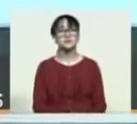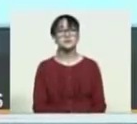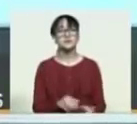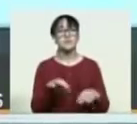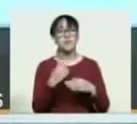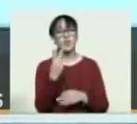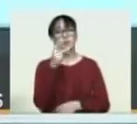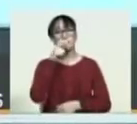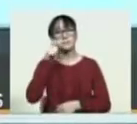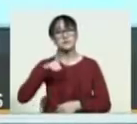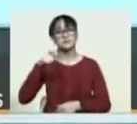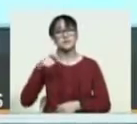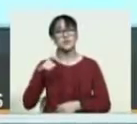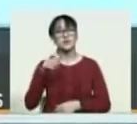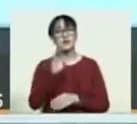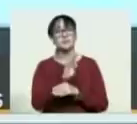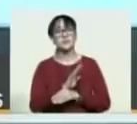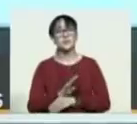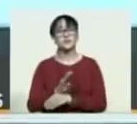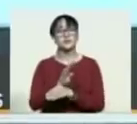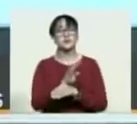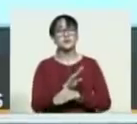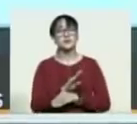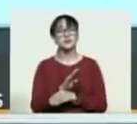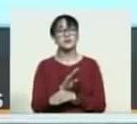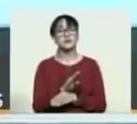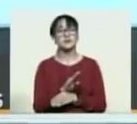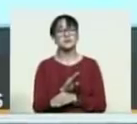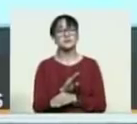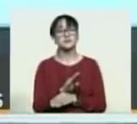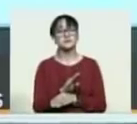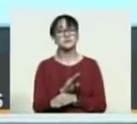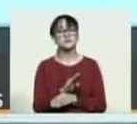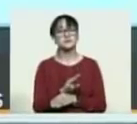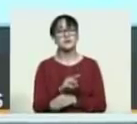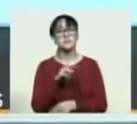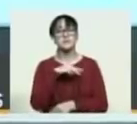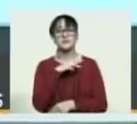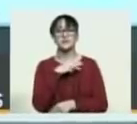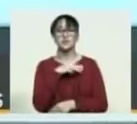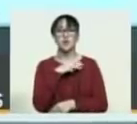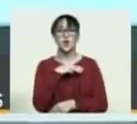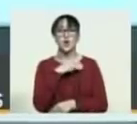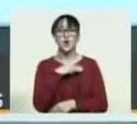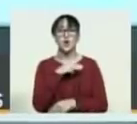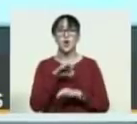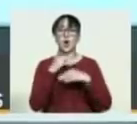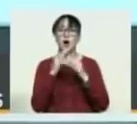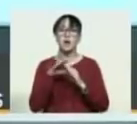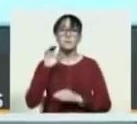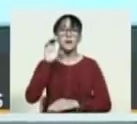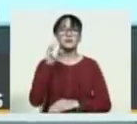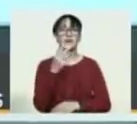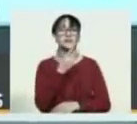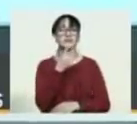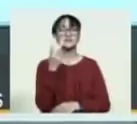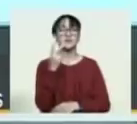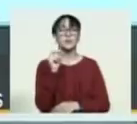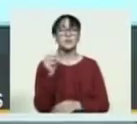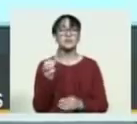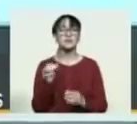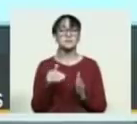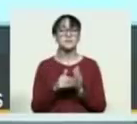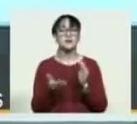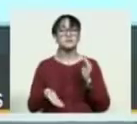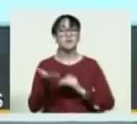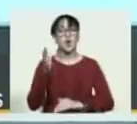Familias de dos personas protegidas por la gran misión Hogares de la Patria pasan de 320 mil